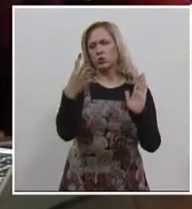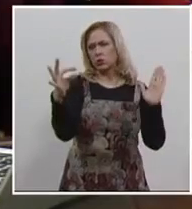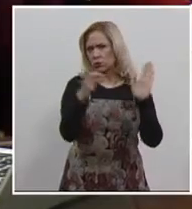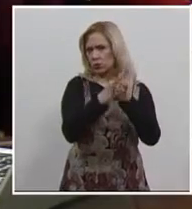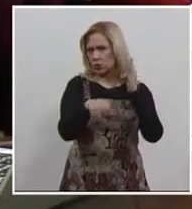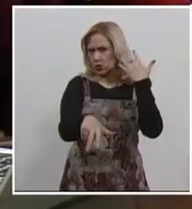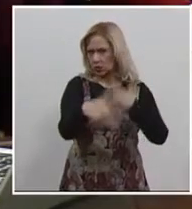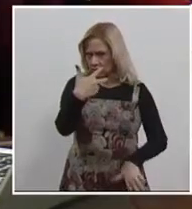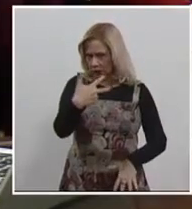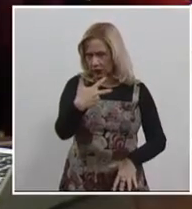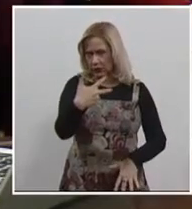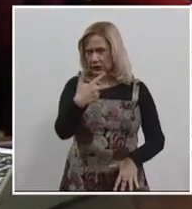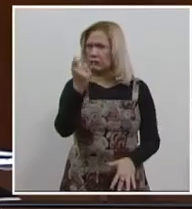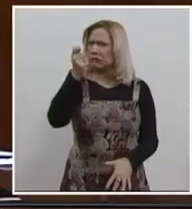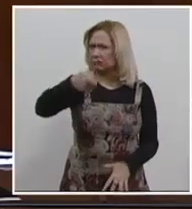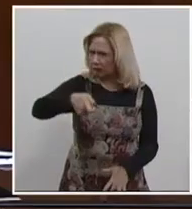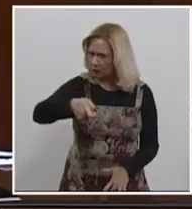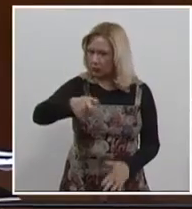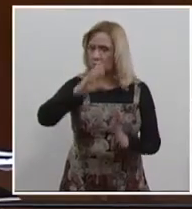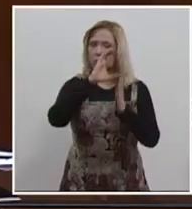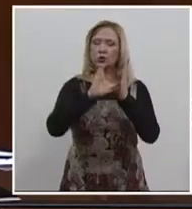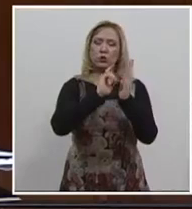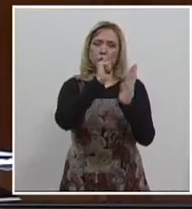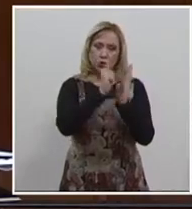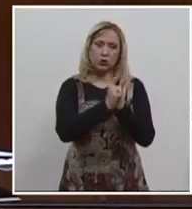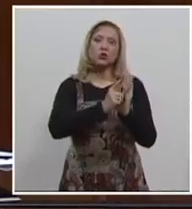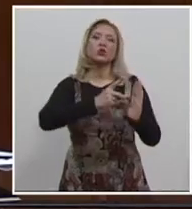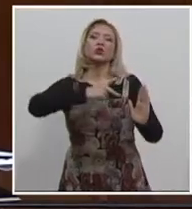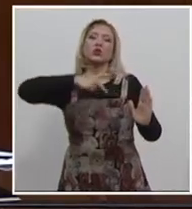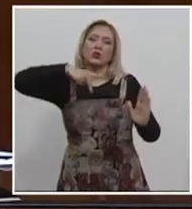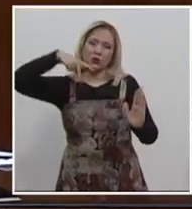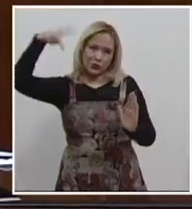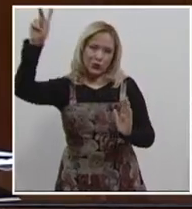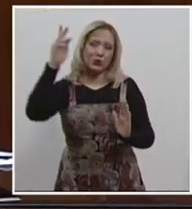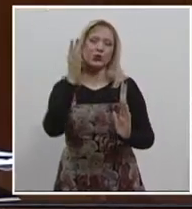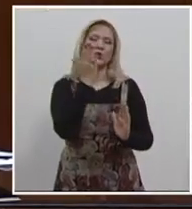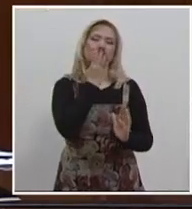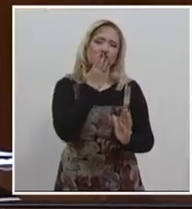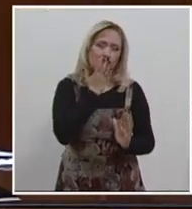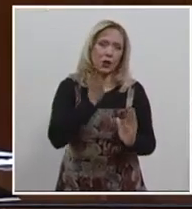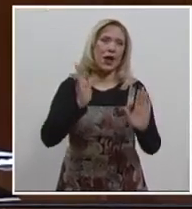13ª. De la Constitución precisamente de